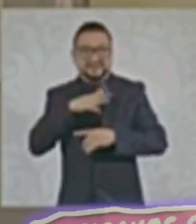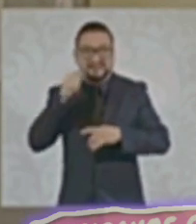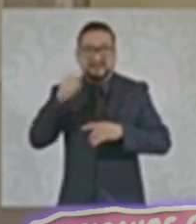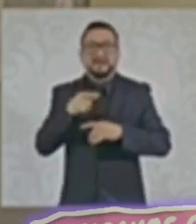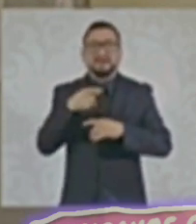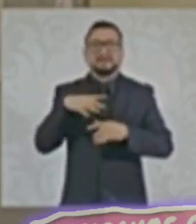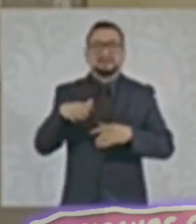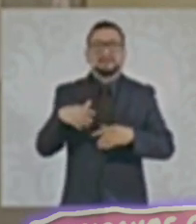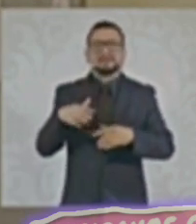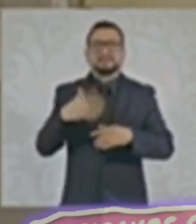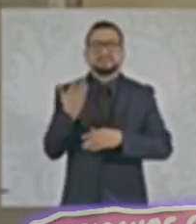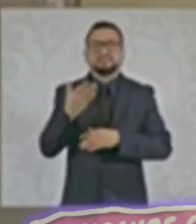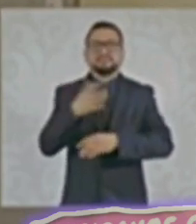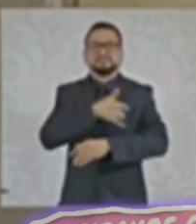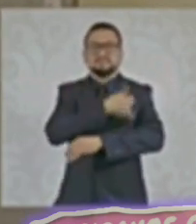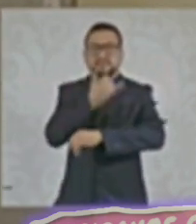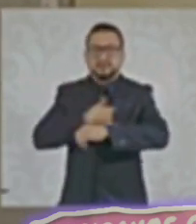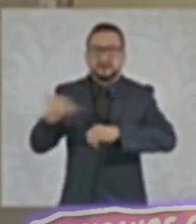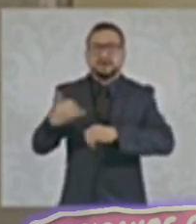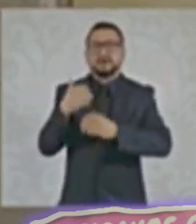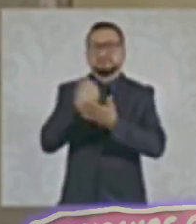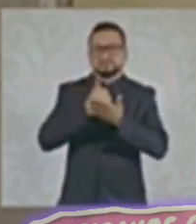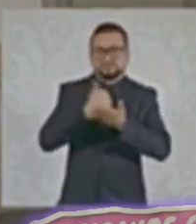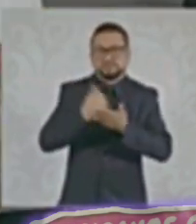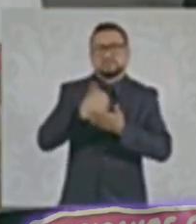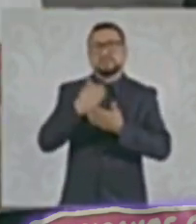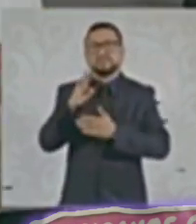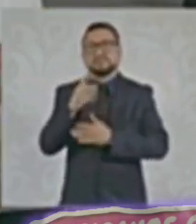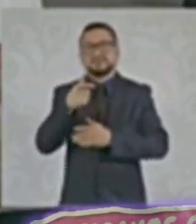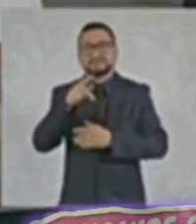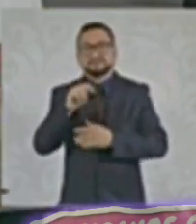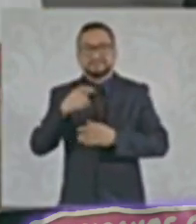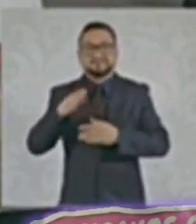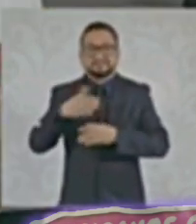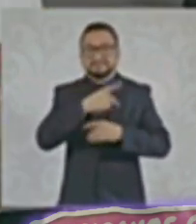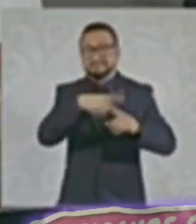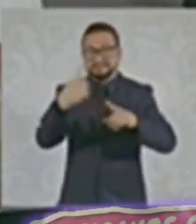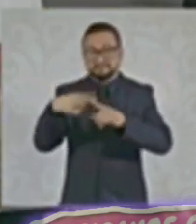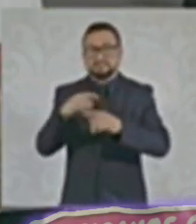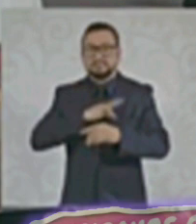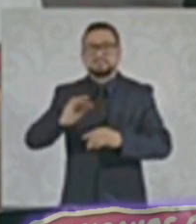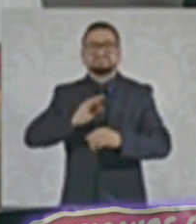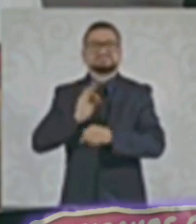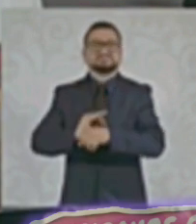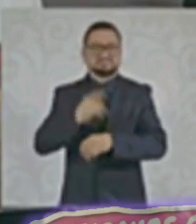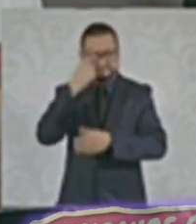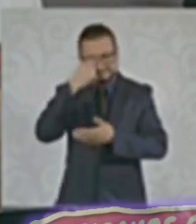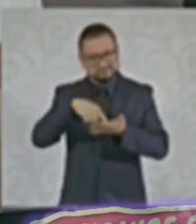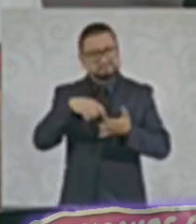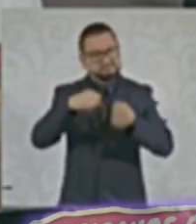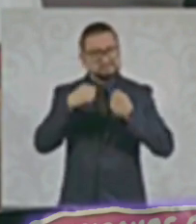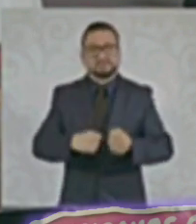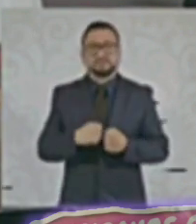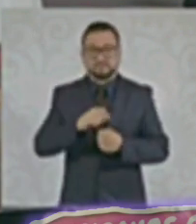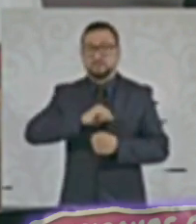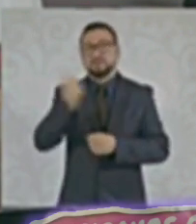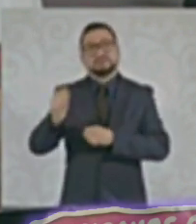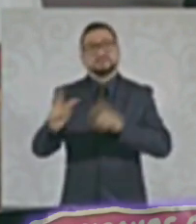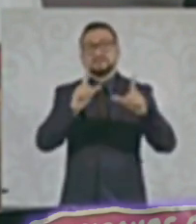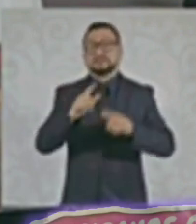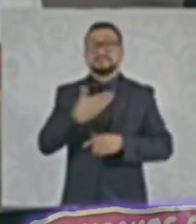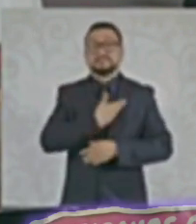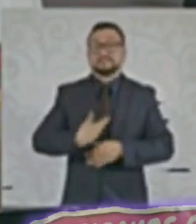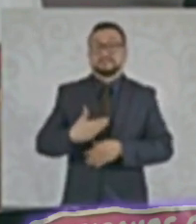azul, etcétera, y creo que lo podemos lograr. La siguiente, por favor. En el país, el presidente López